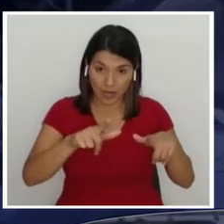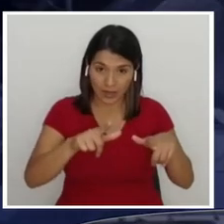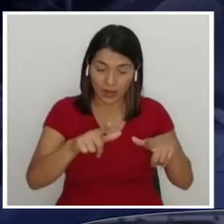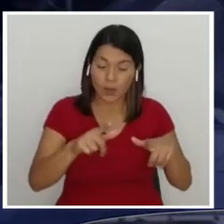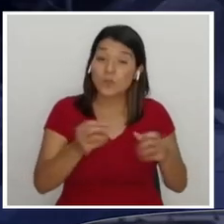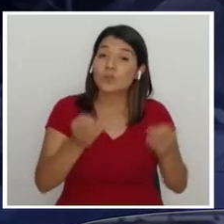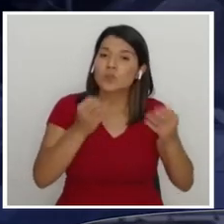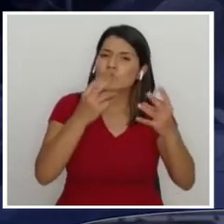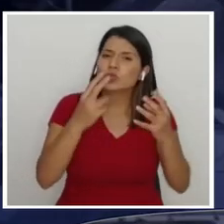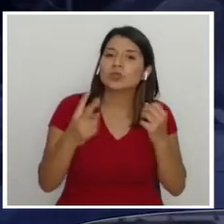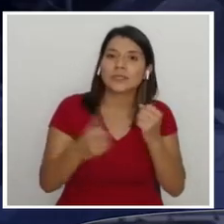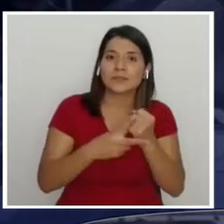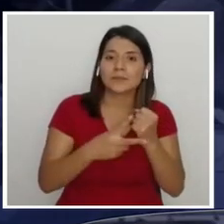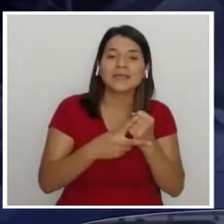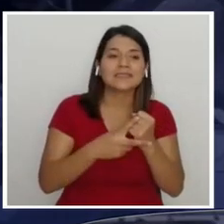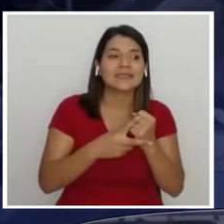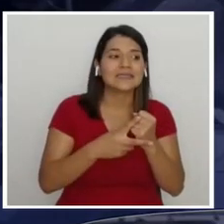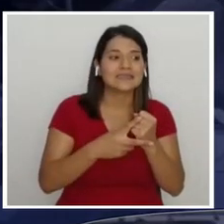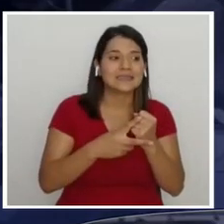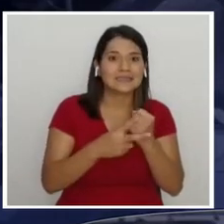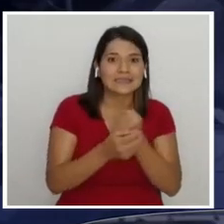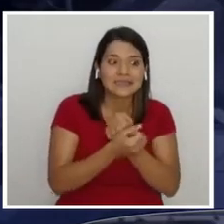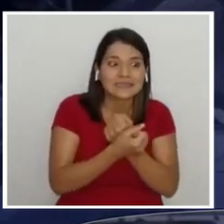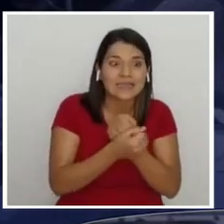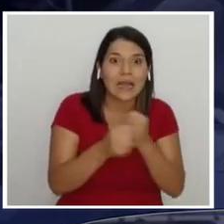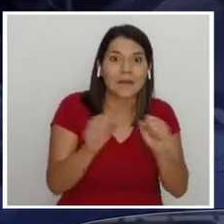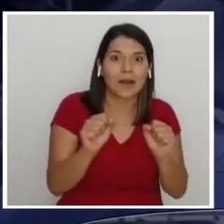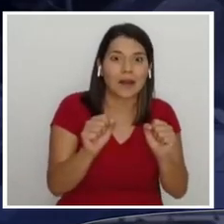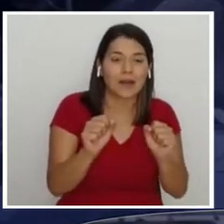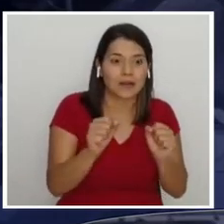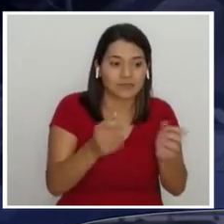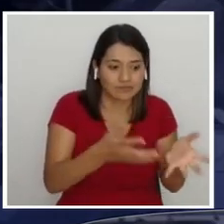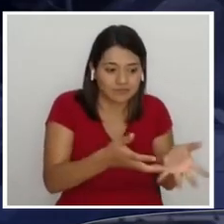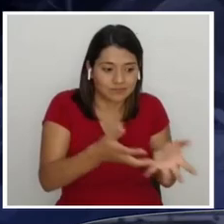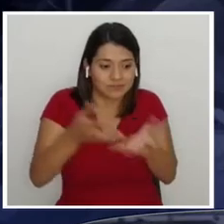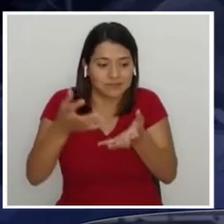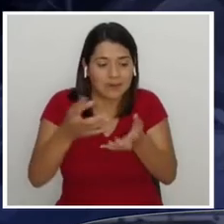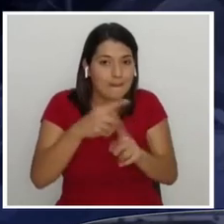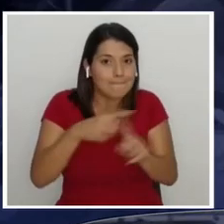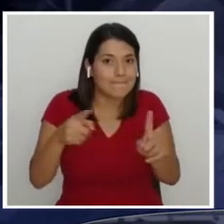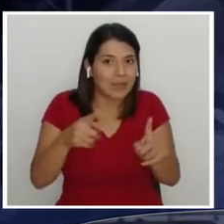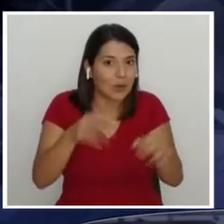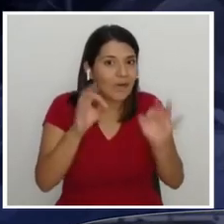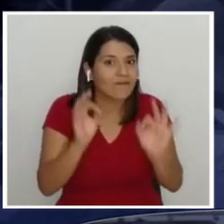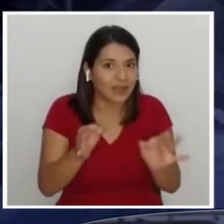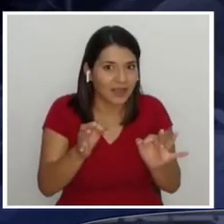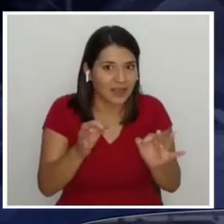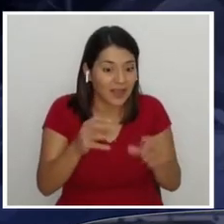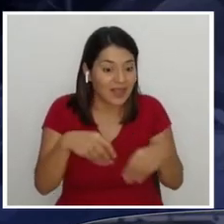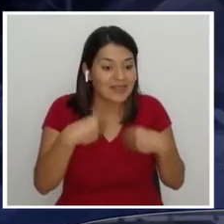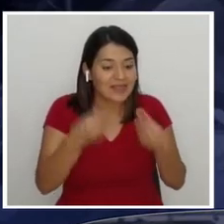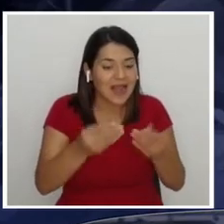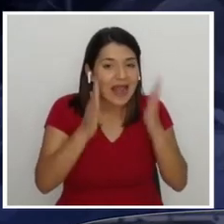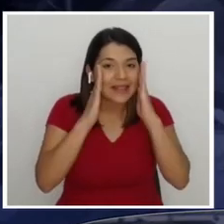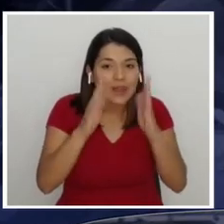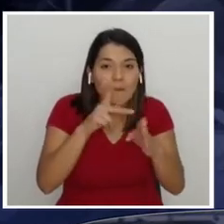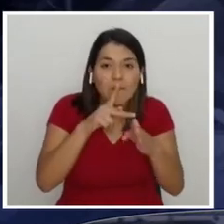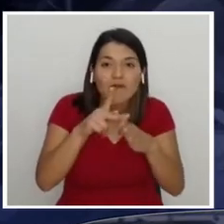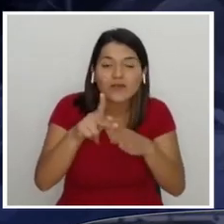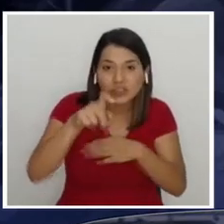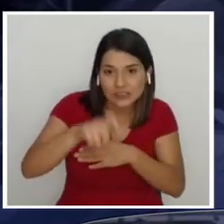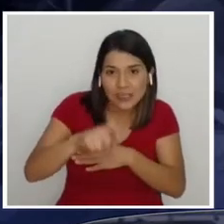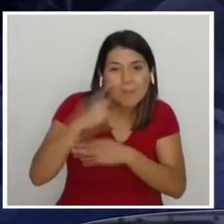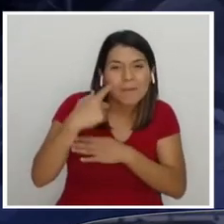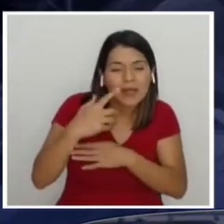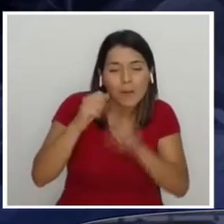¿verdad? Sino es sacarlo bien, darle la atención profesional requerida para aliviar el dolor